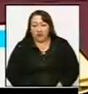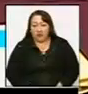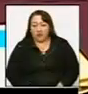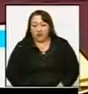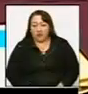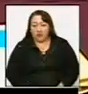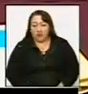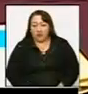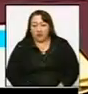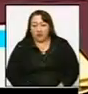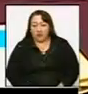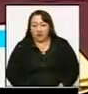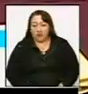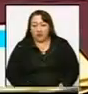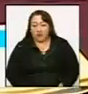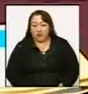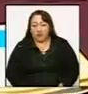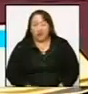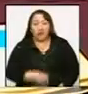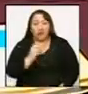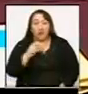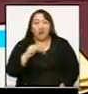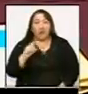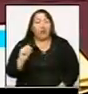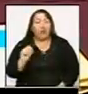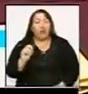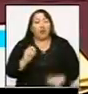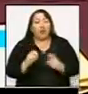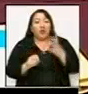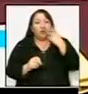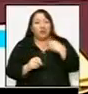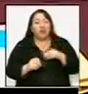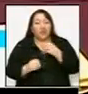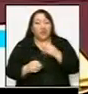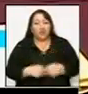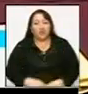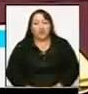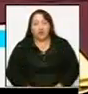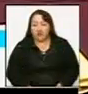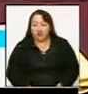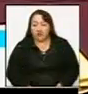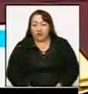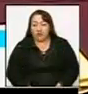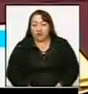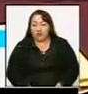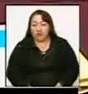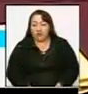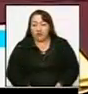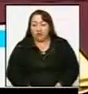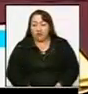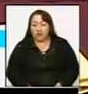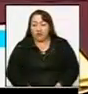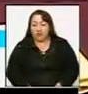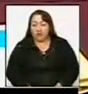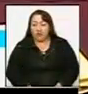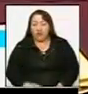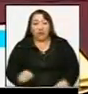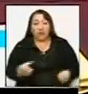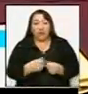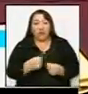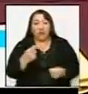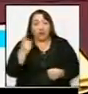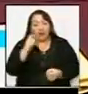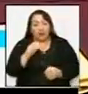no, tampoco el Jurado Nacional de Elecciones. Y siendo que hay experiencias como la que refiere la congresista Alcorta, en la cual el partido